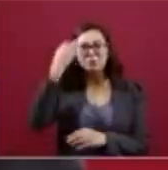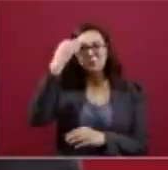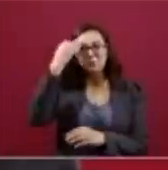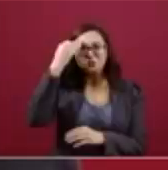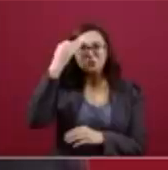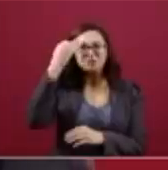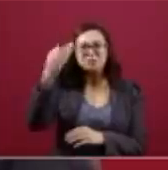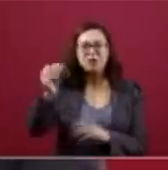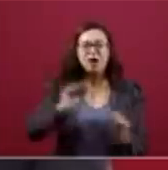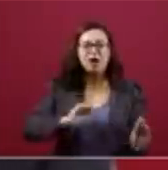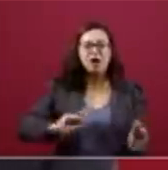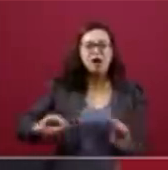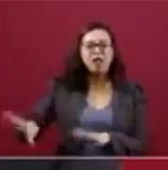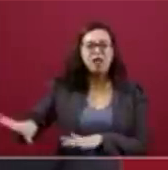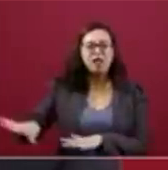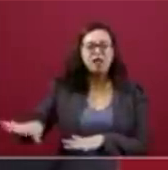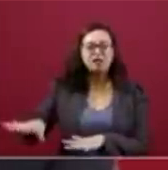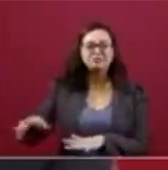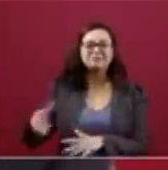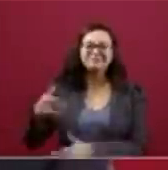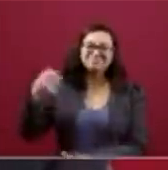más tiempo